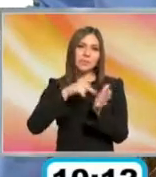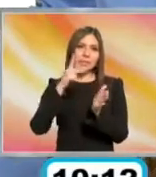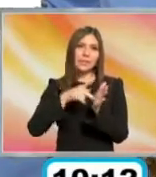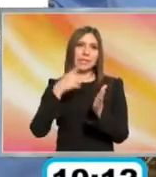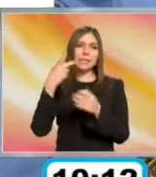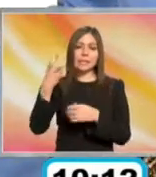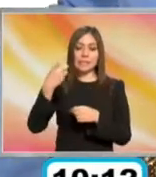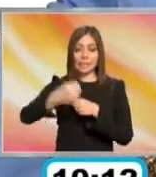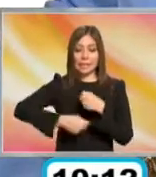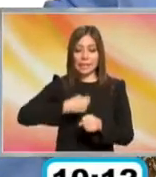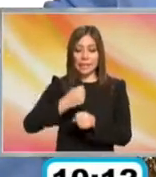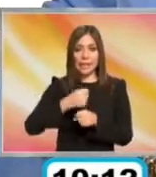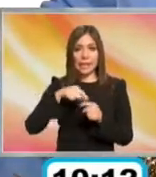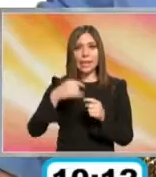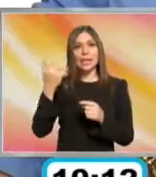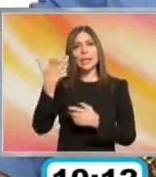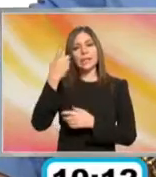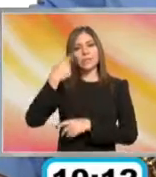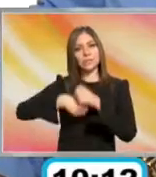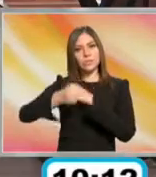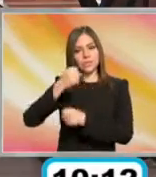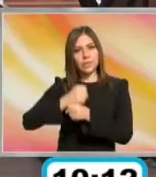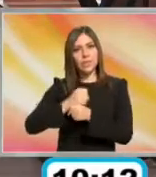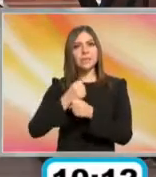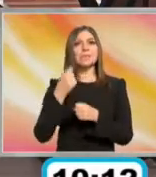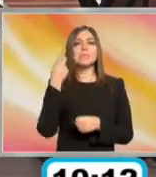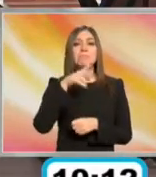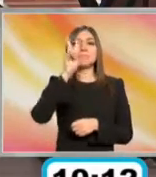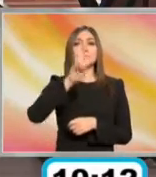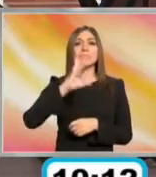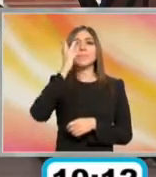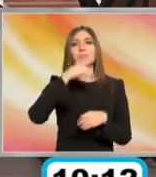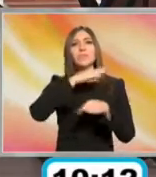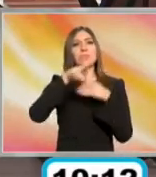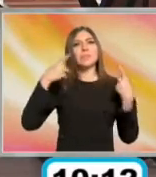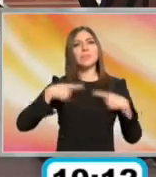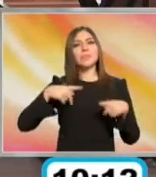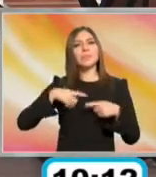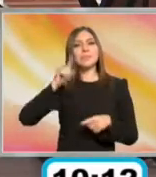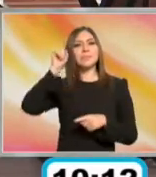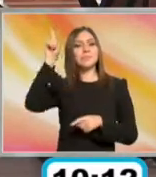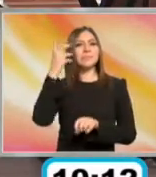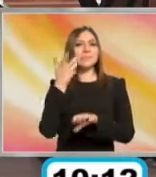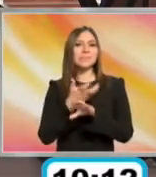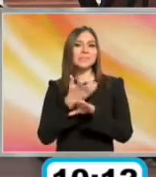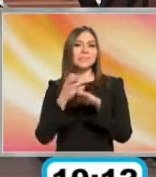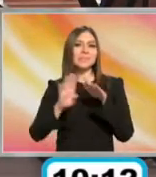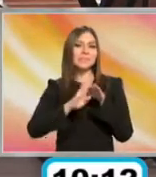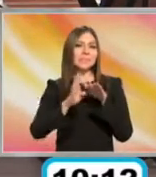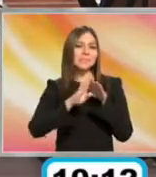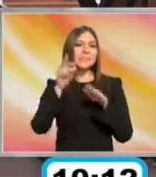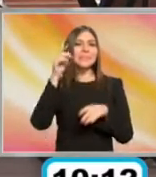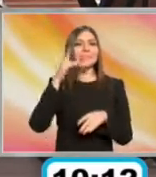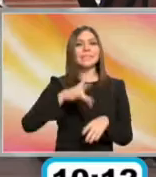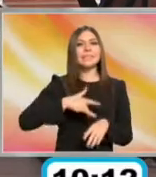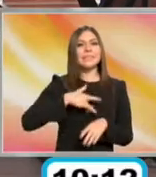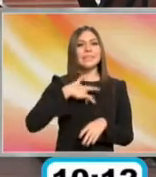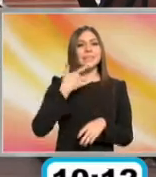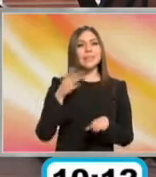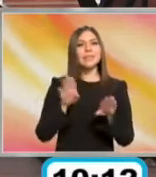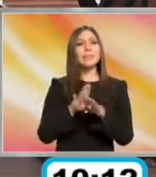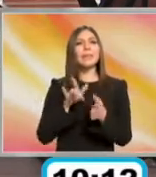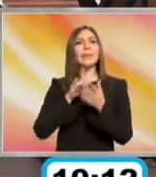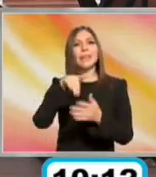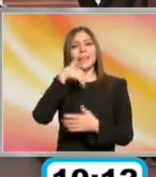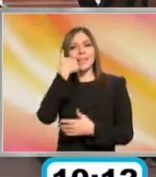anterior. La verdad es muy bonito porque nuestros paisanos están... Sienten ese ambiente,